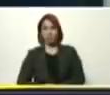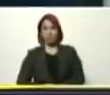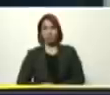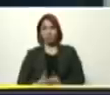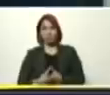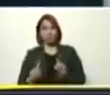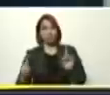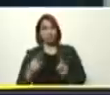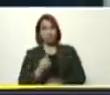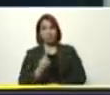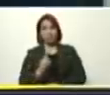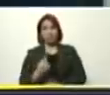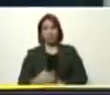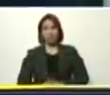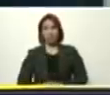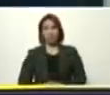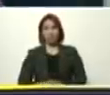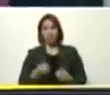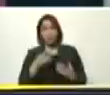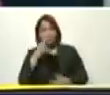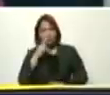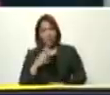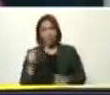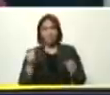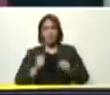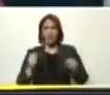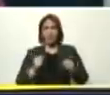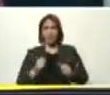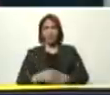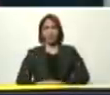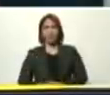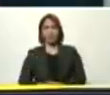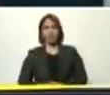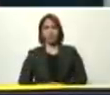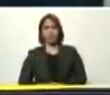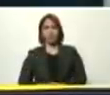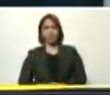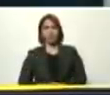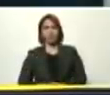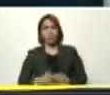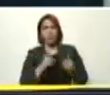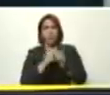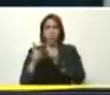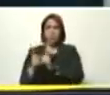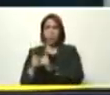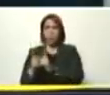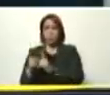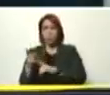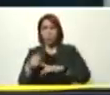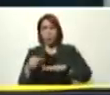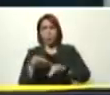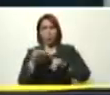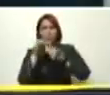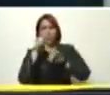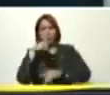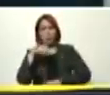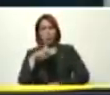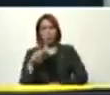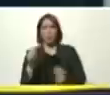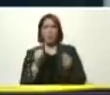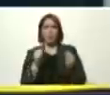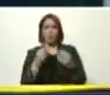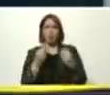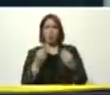aislados. Bueno, vamos a ver en Mérida, una breve intervención del gobernador electo del pueblo de Mérida. ¿Cómo